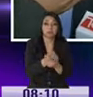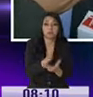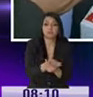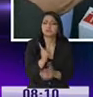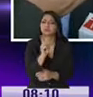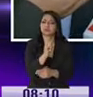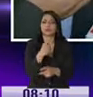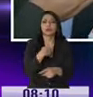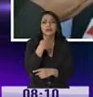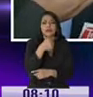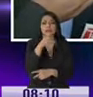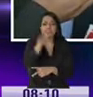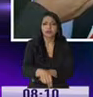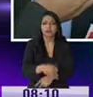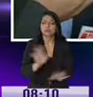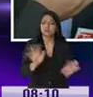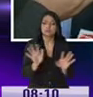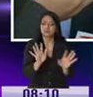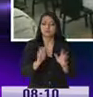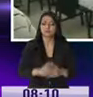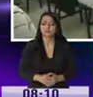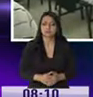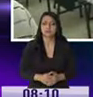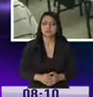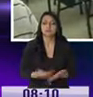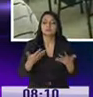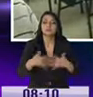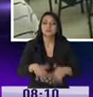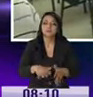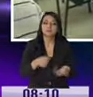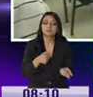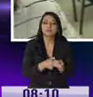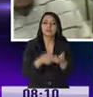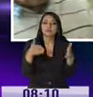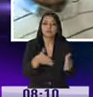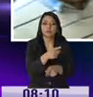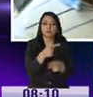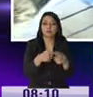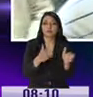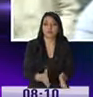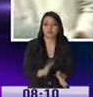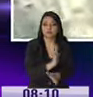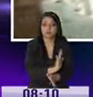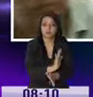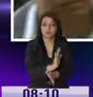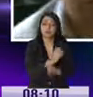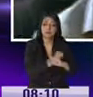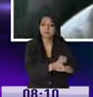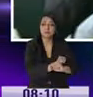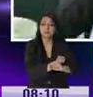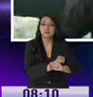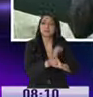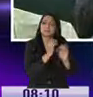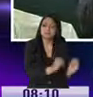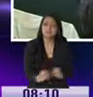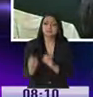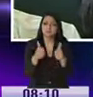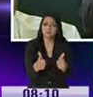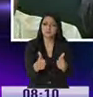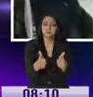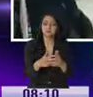decir no porque no. No, estamos en favor de la ciudad y pedir que las cosas vayan organizadamente. ¿Cuánto